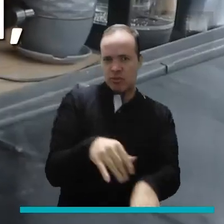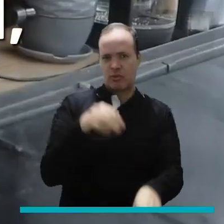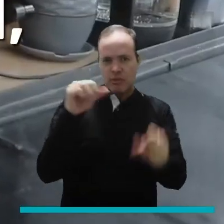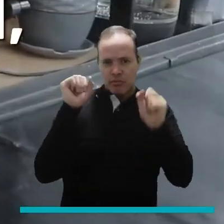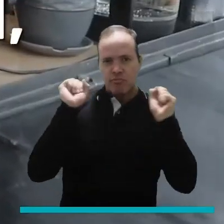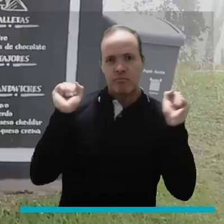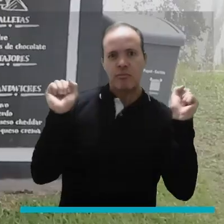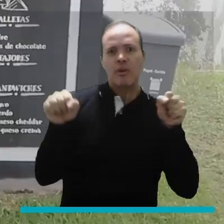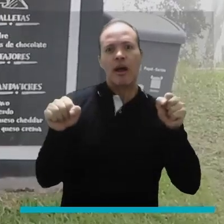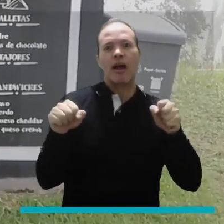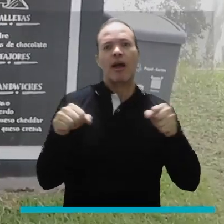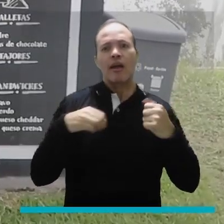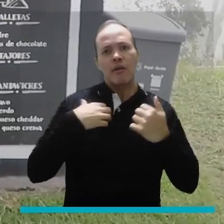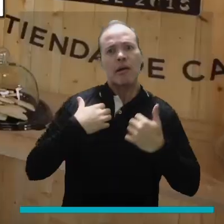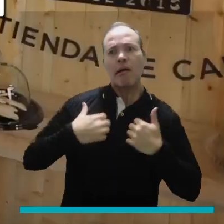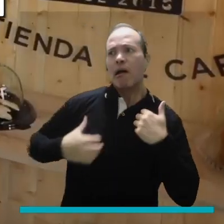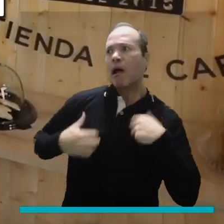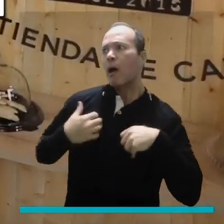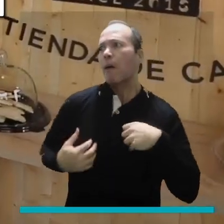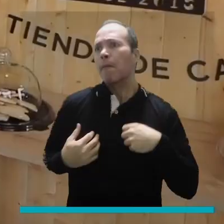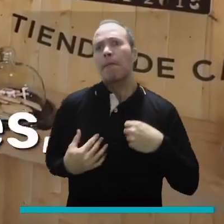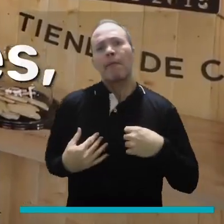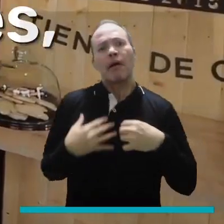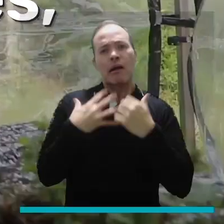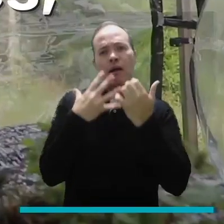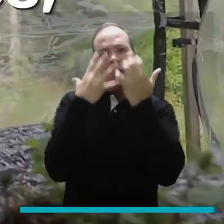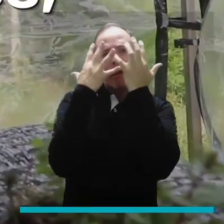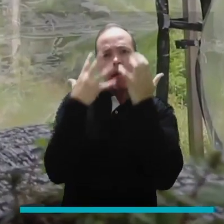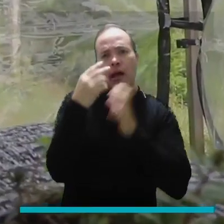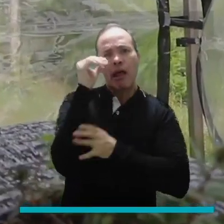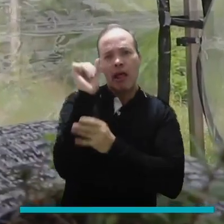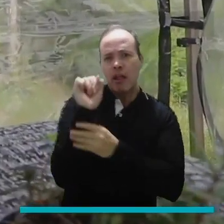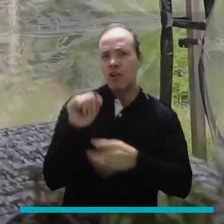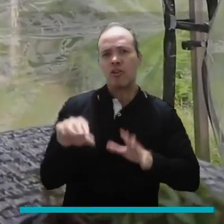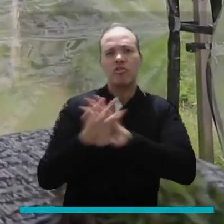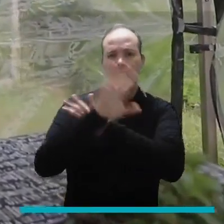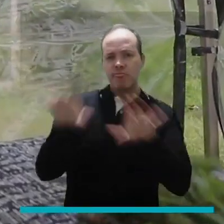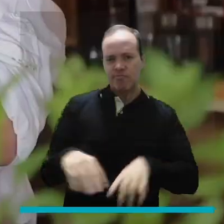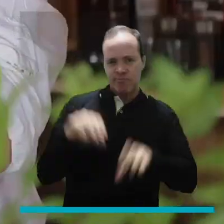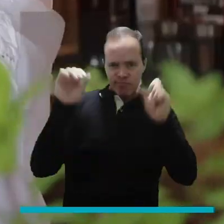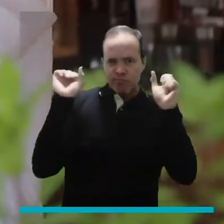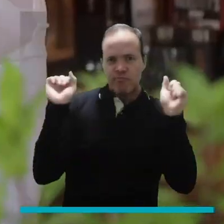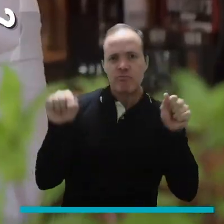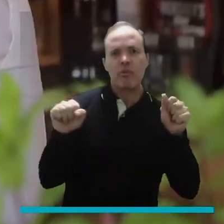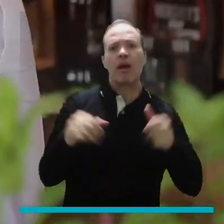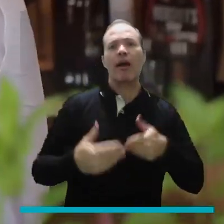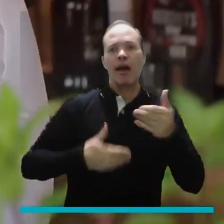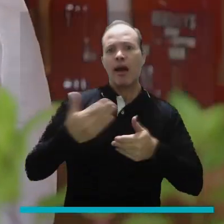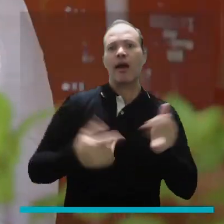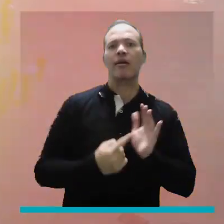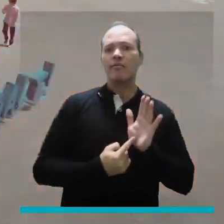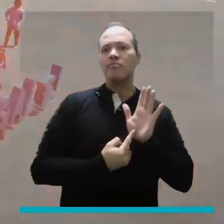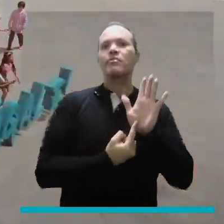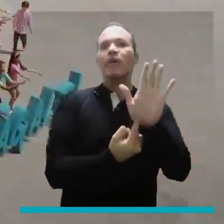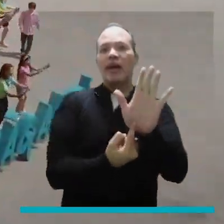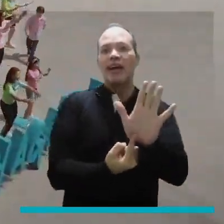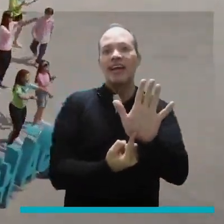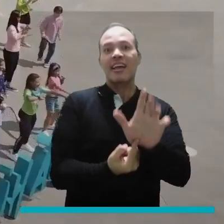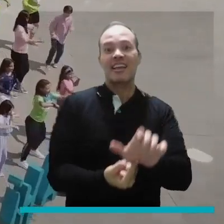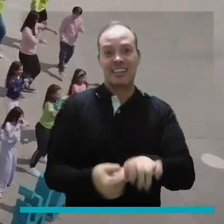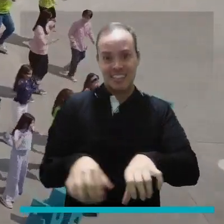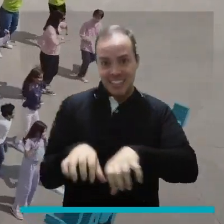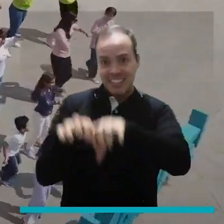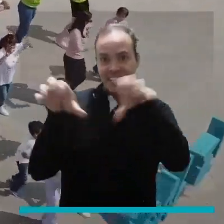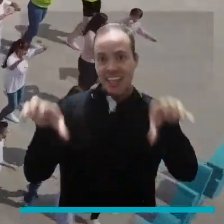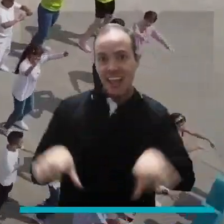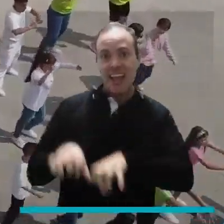actitud bestial, que no puedes, nada, ese límite es mental. Que tu miedo no te deje estancado ahí. Ok, are you ready, warrior, fight. Hágale